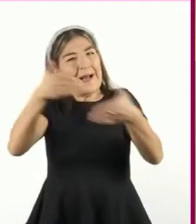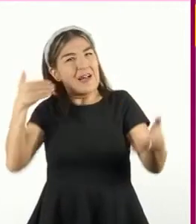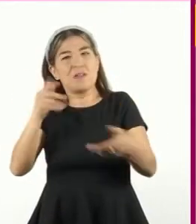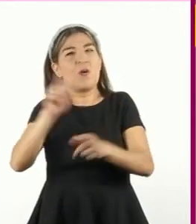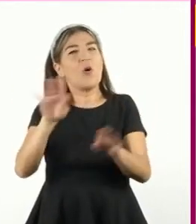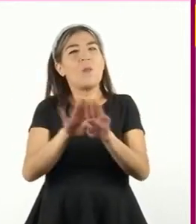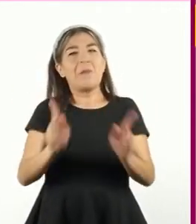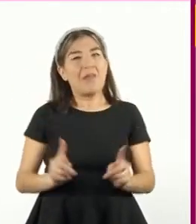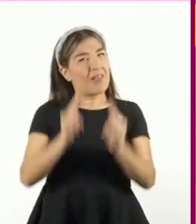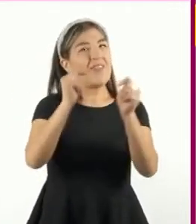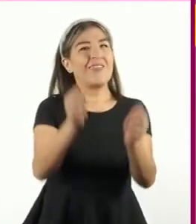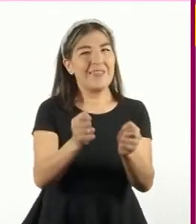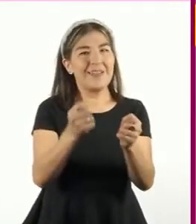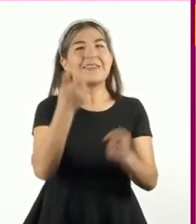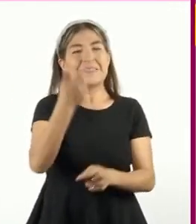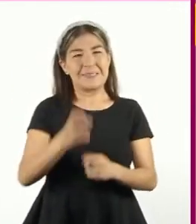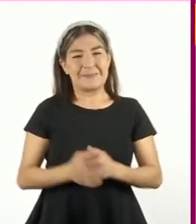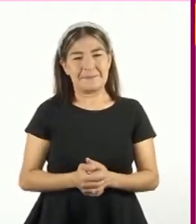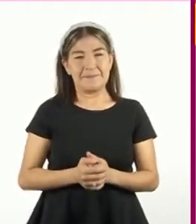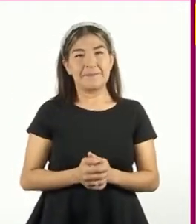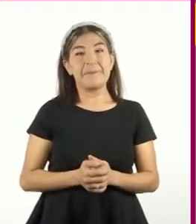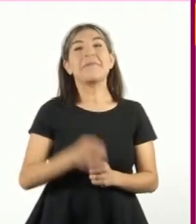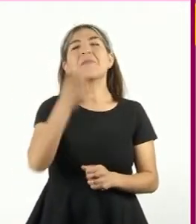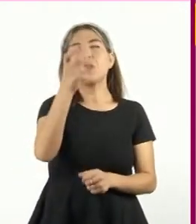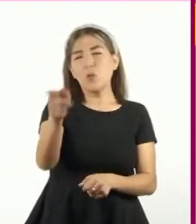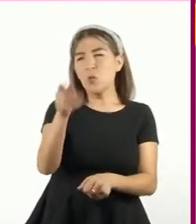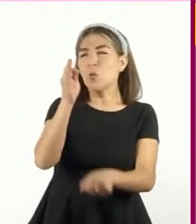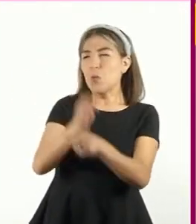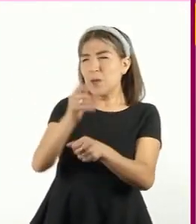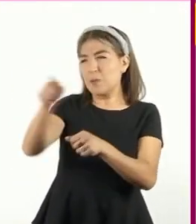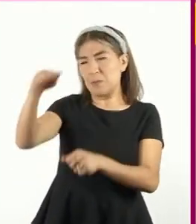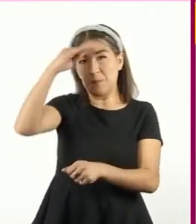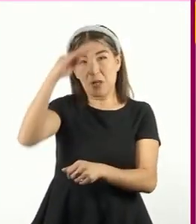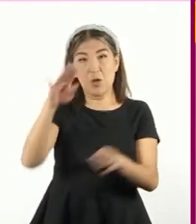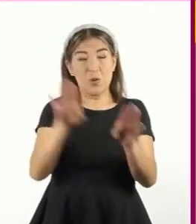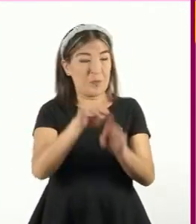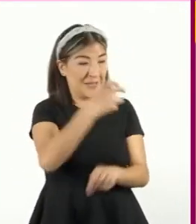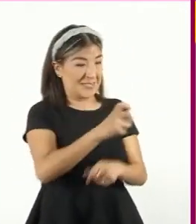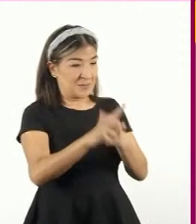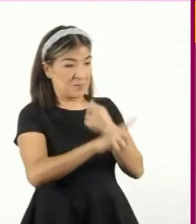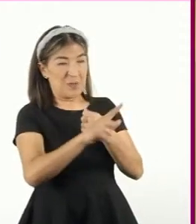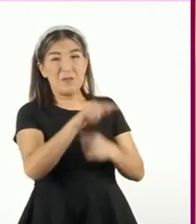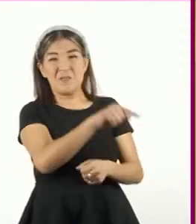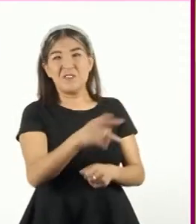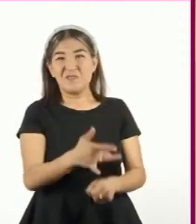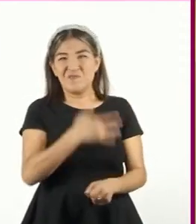actuar. ¿Supones que la situación produjo algún estado de ánimo?